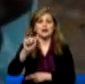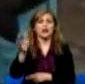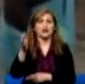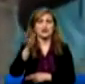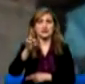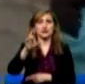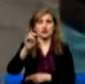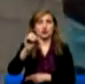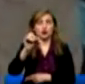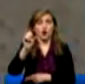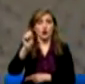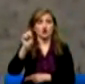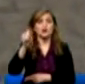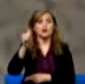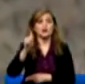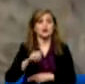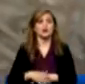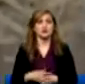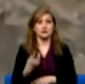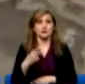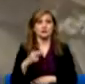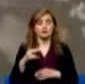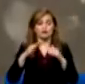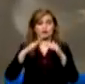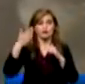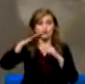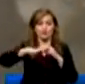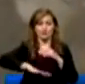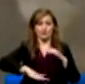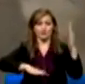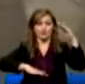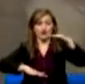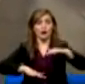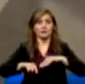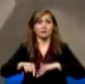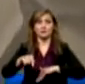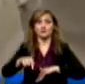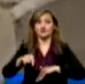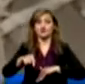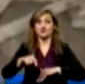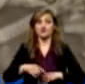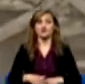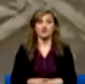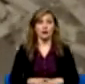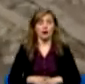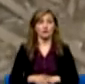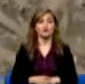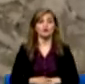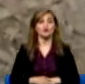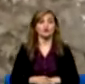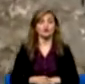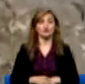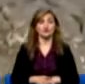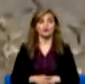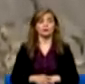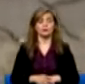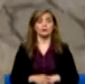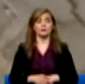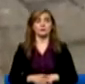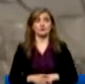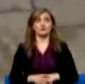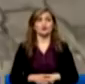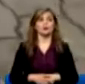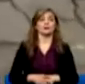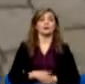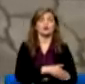vemos precisamente en el piso que hay restos del techo, restos de teja de lo que ocurrió ayer. Por eso esta calle, el Enrique Tello,